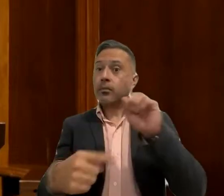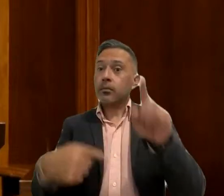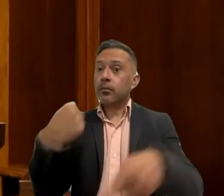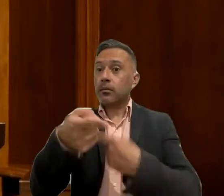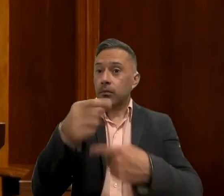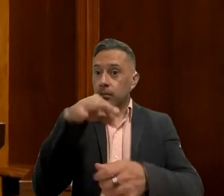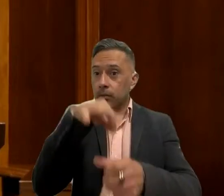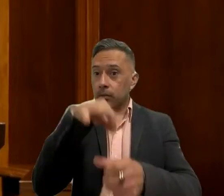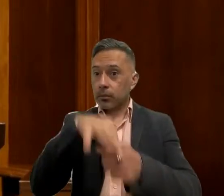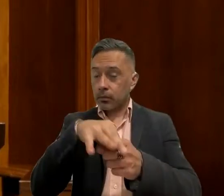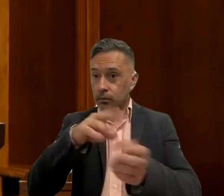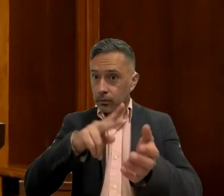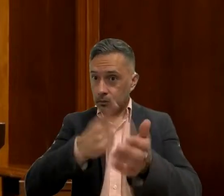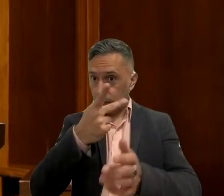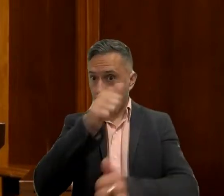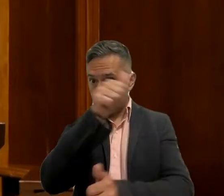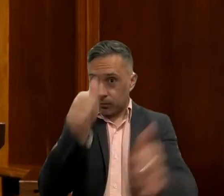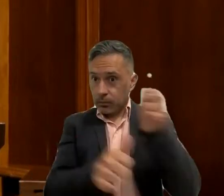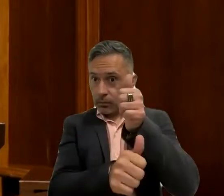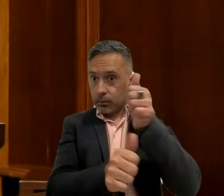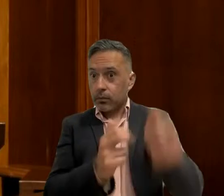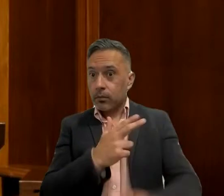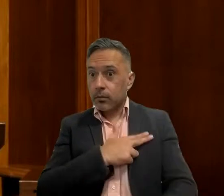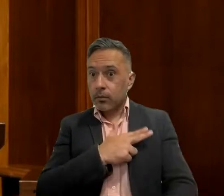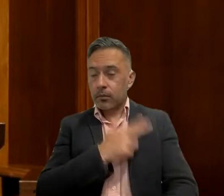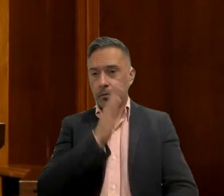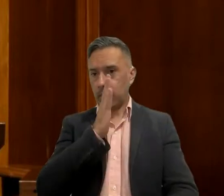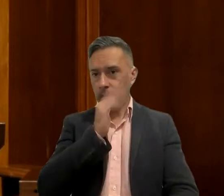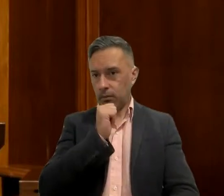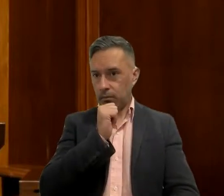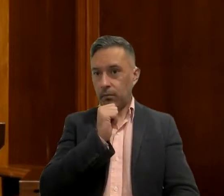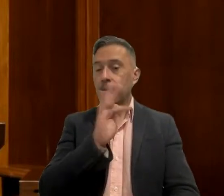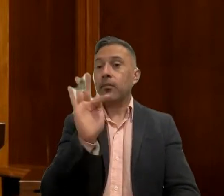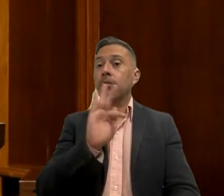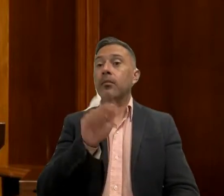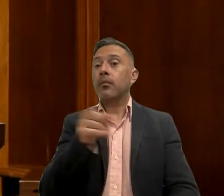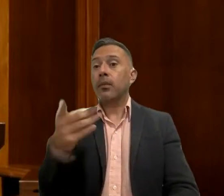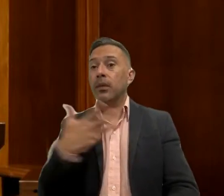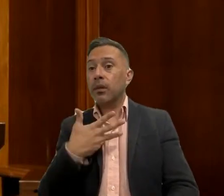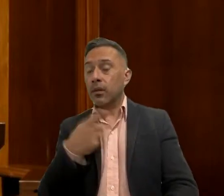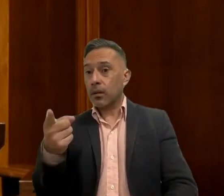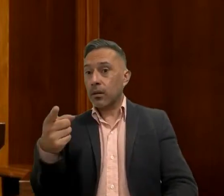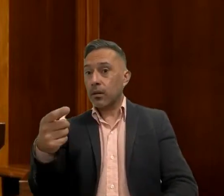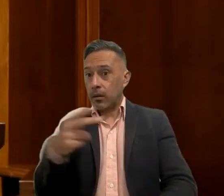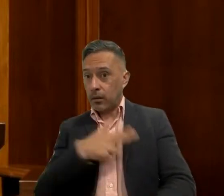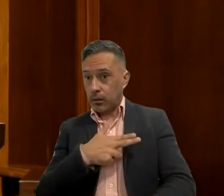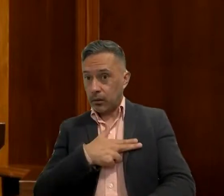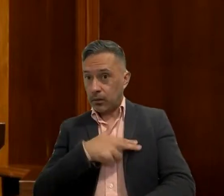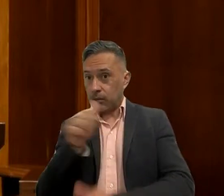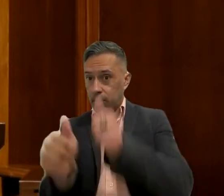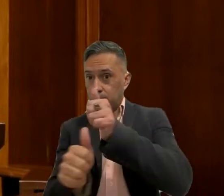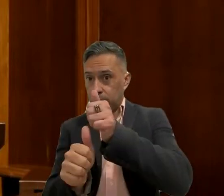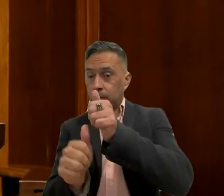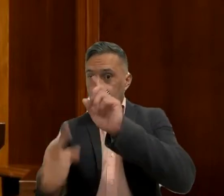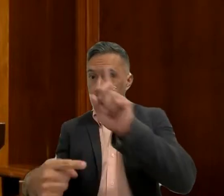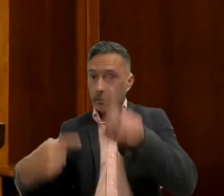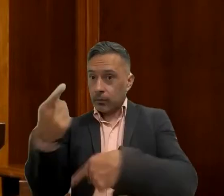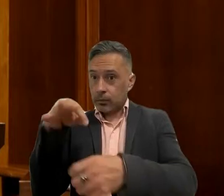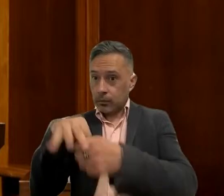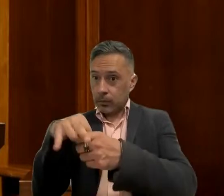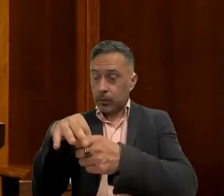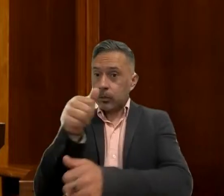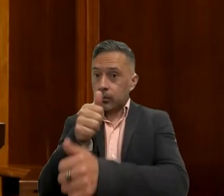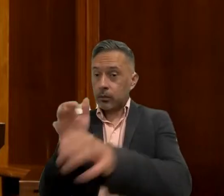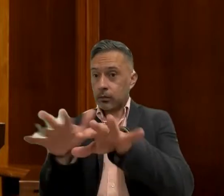periodo inmediato con el carácter de suplente, pero las que tengan el carácter de suplente sí podrán ser electas para el periodo inmediato